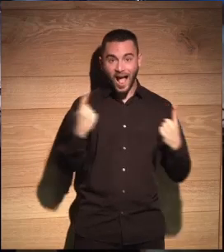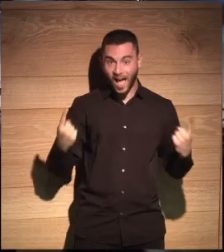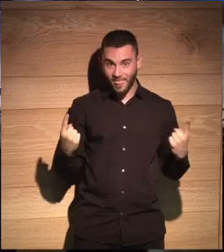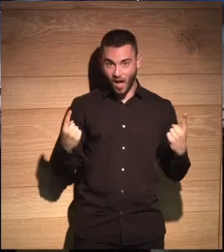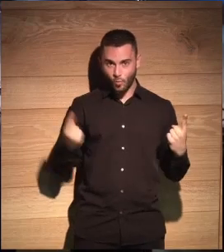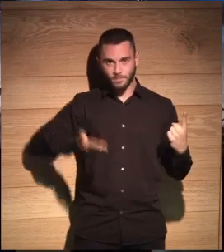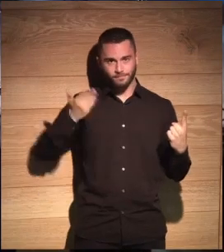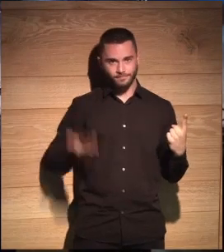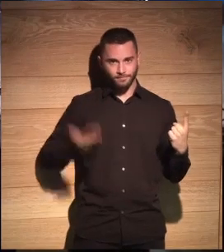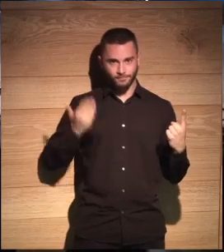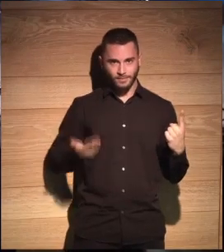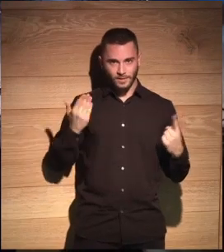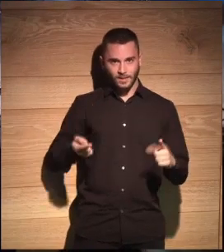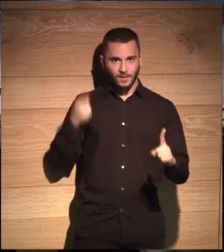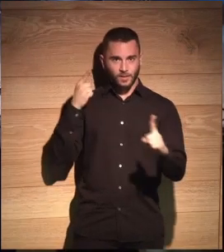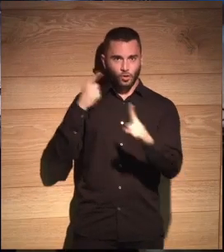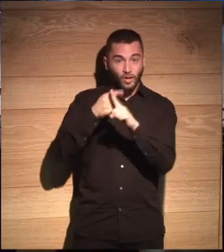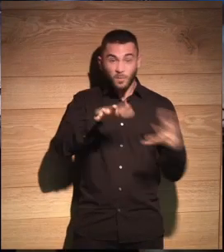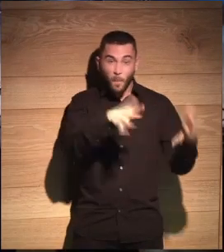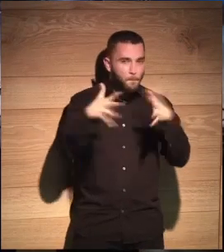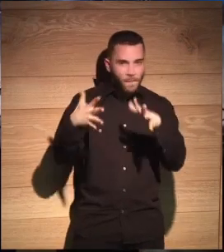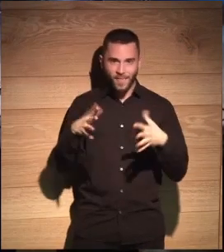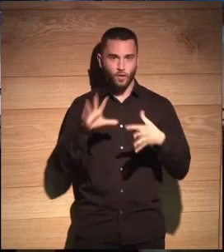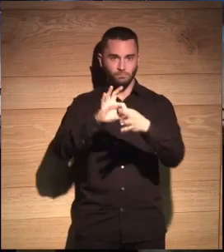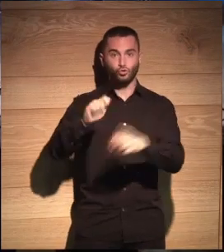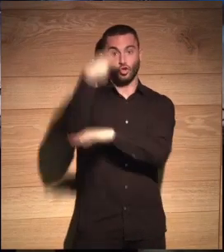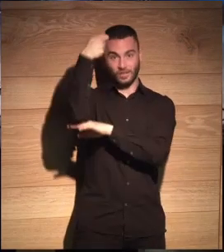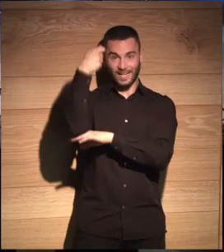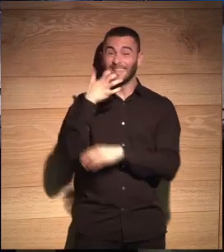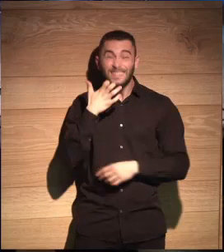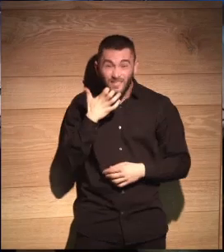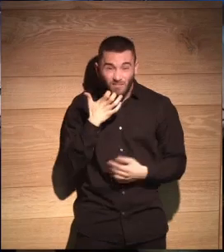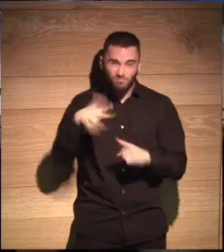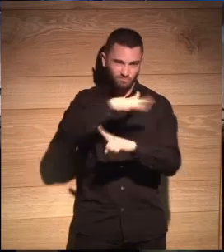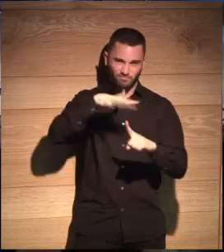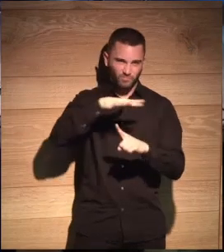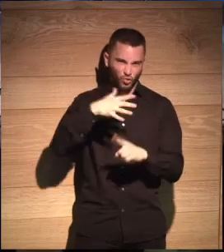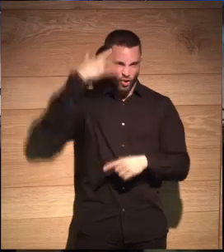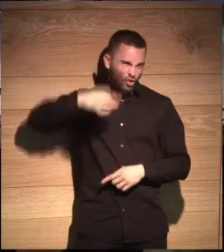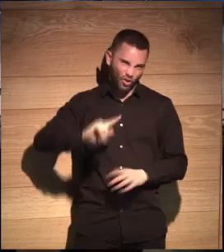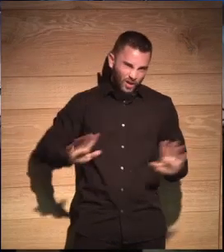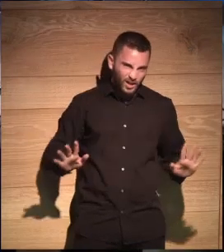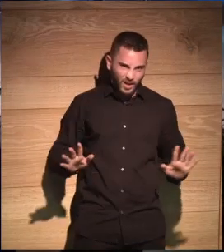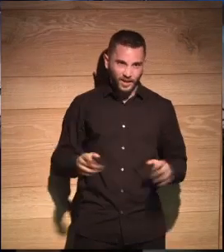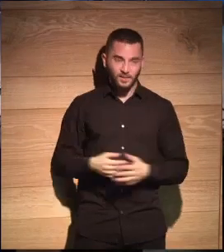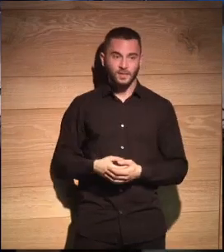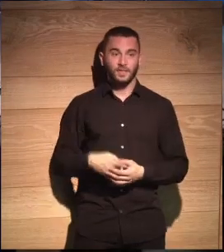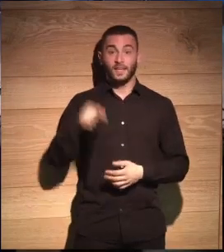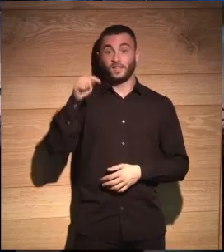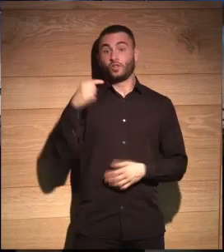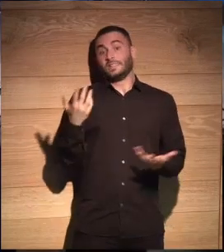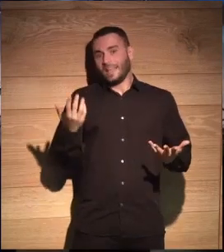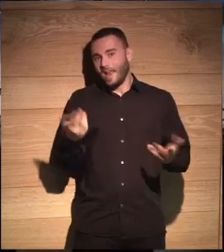presente para darle verosimilitud. Es que si no, no te crees el entorno noticias, en el que estás. Noticias, películas de cómo serían en este